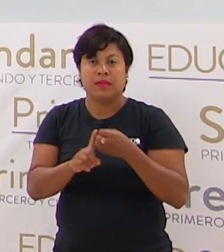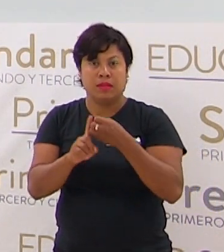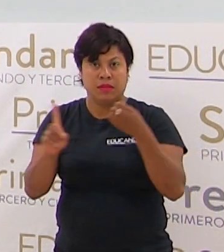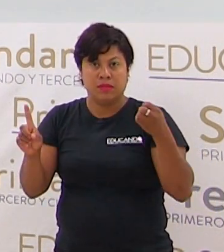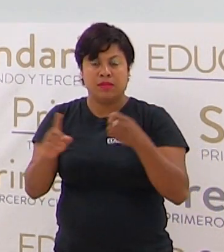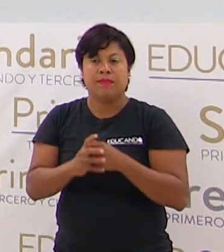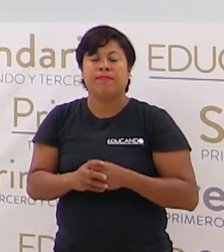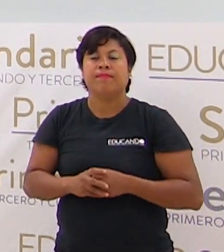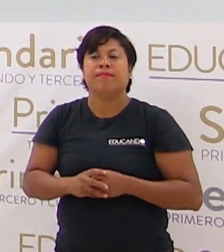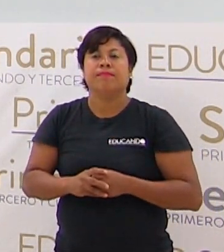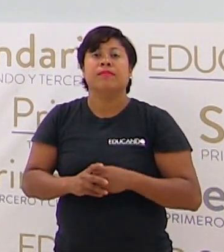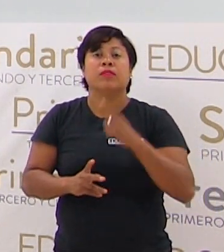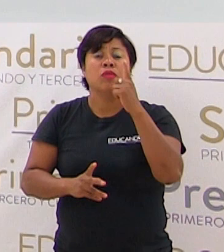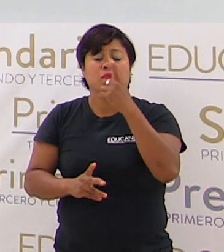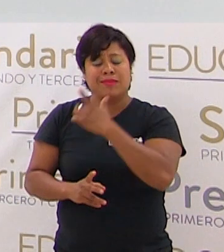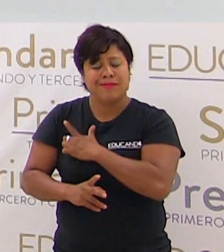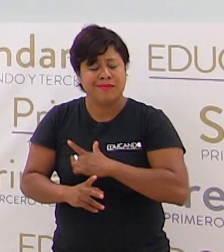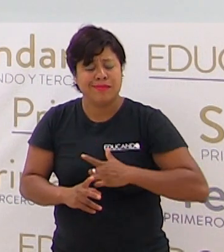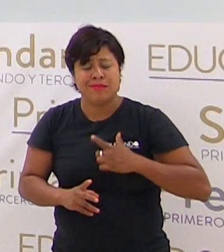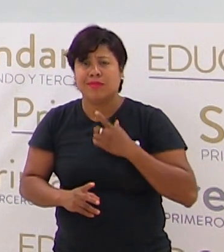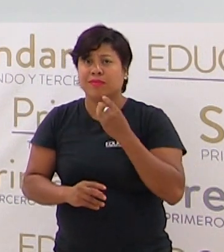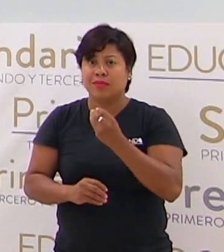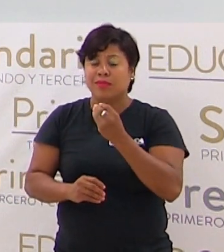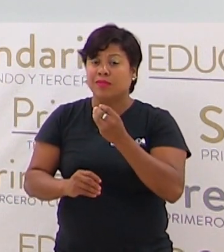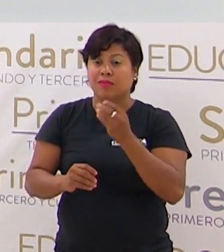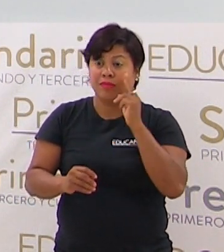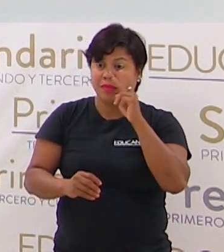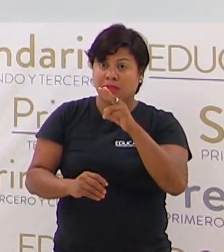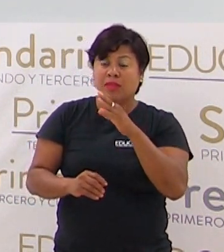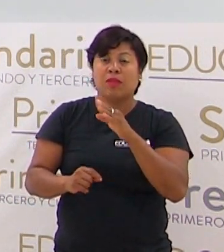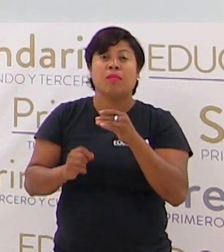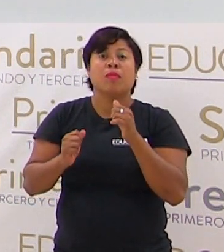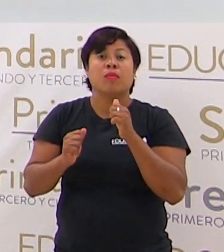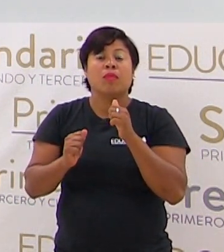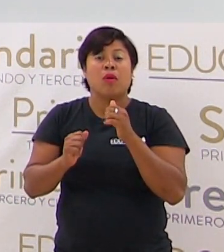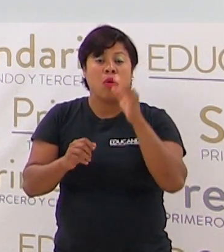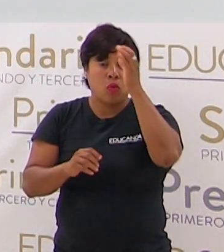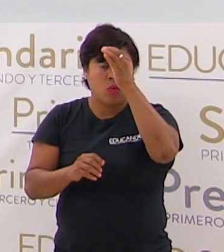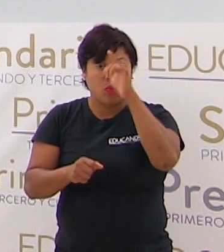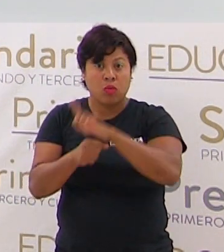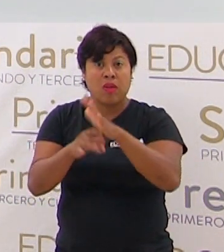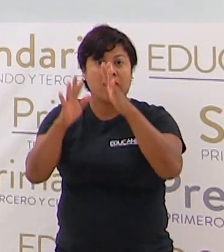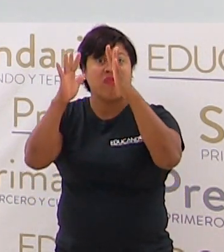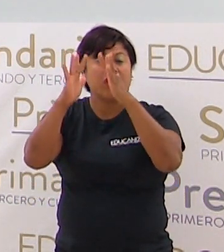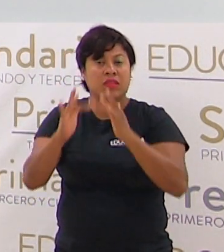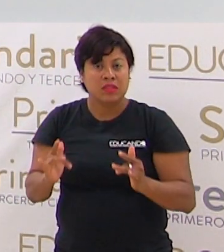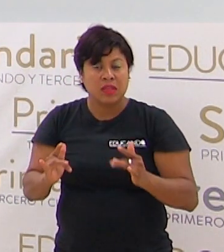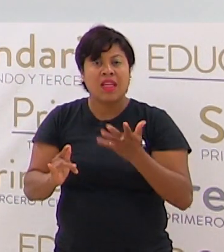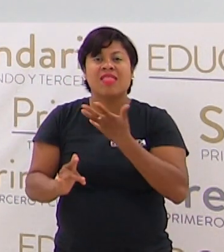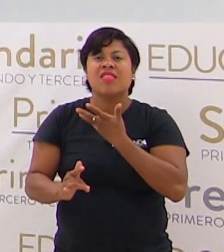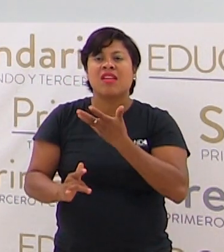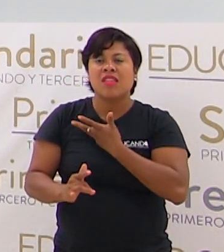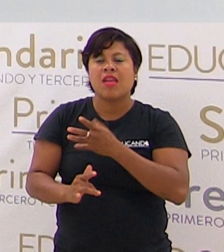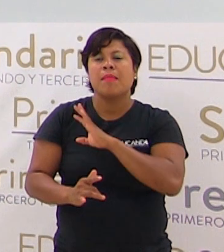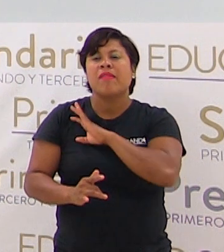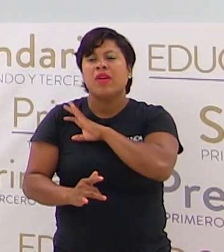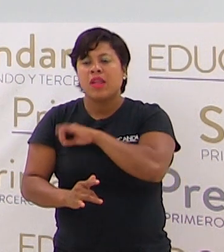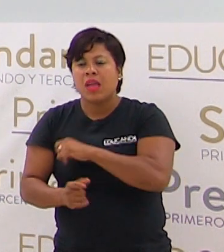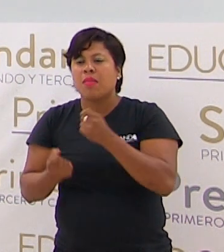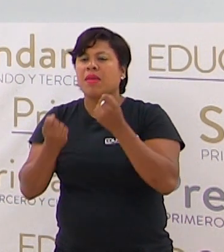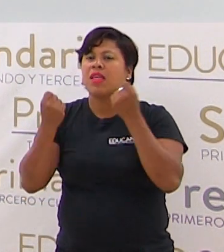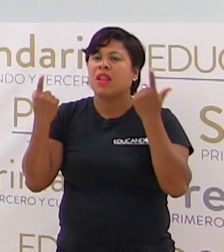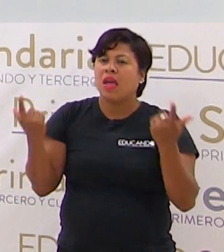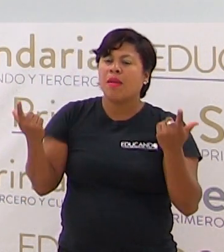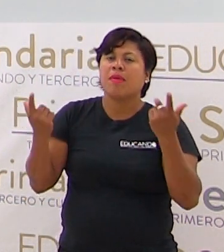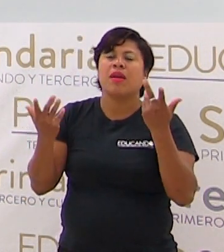la oración. Un gusto muy marcado por la cultura francesa. Tenía, prefería,